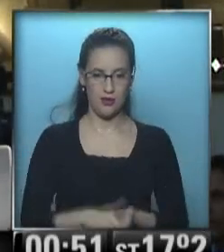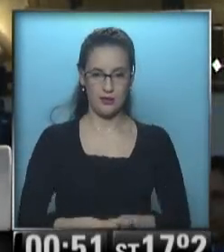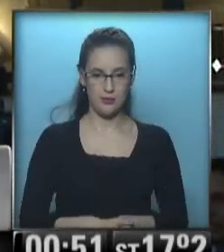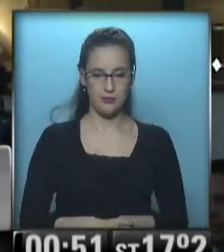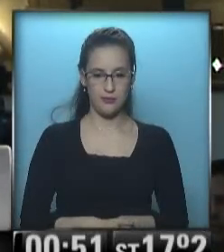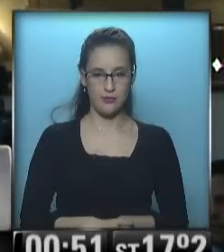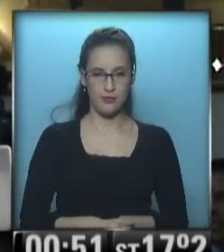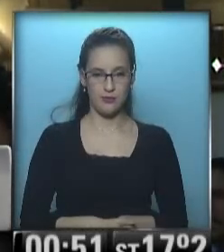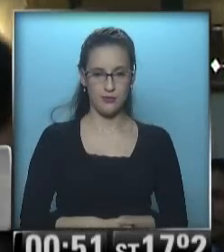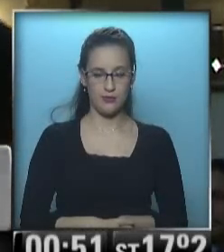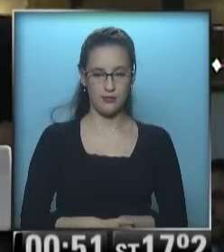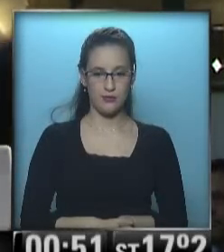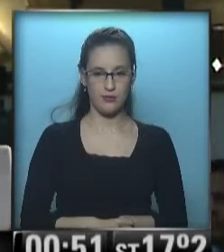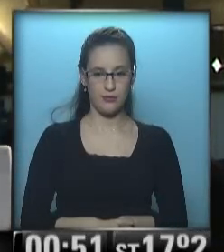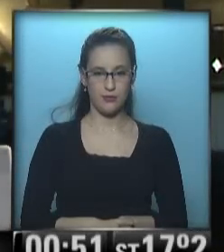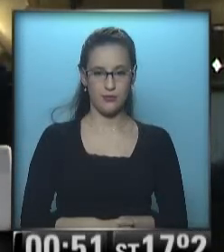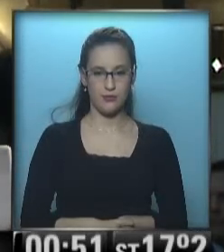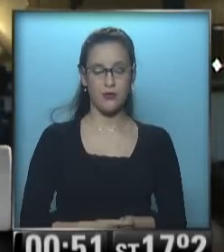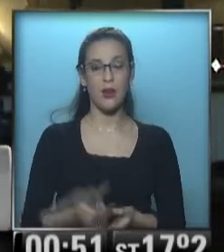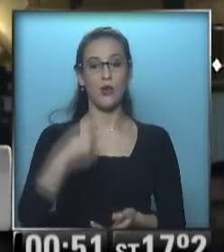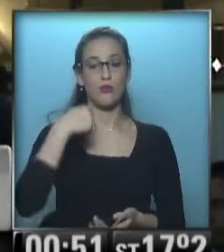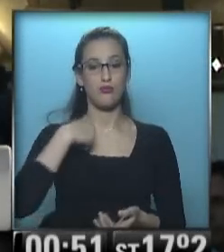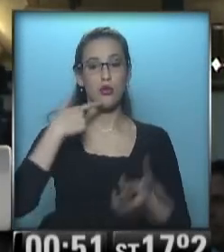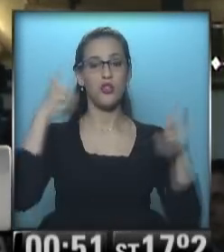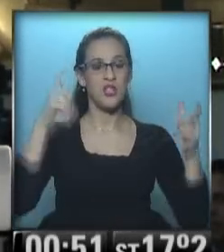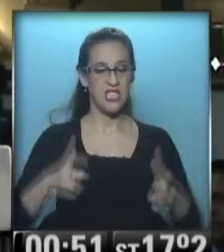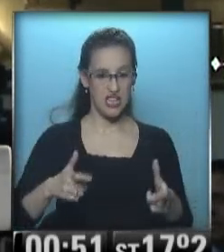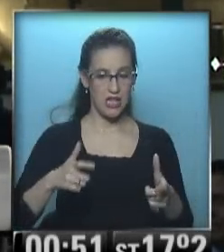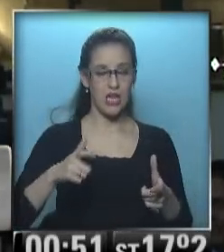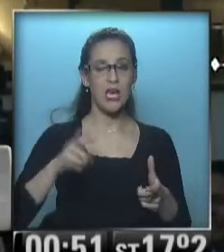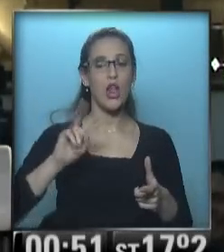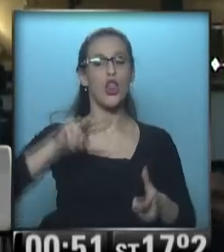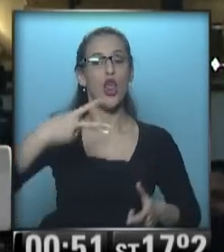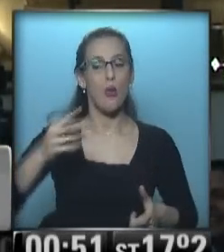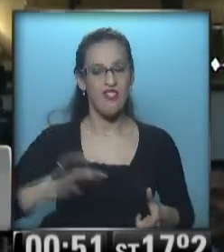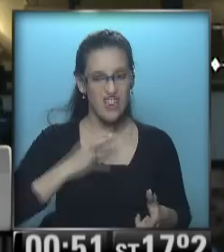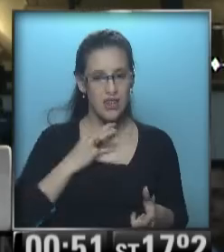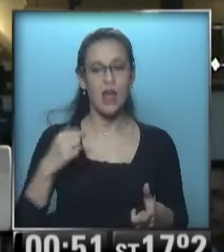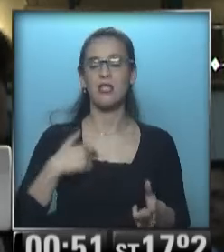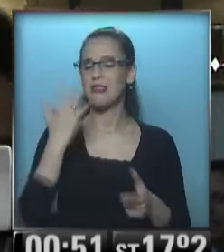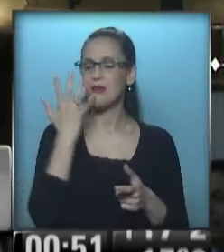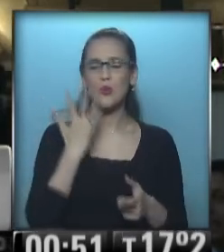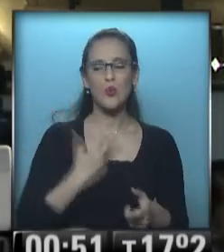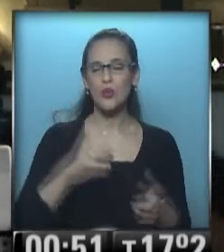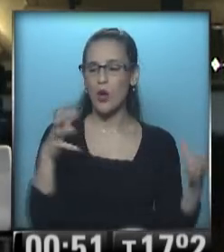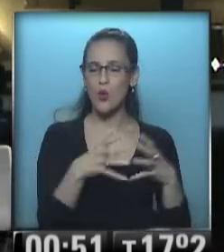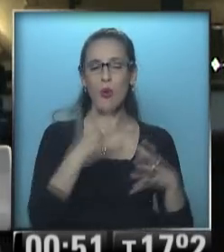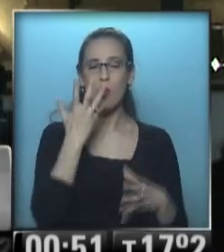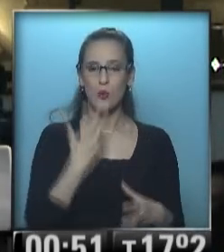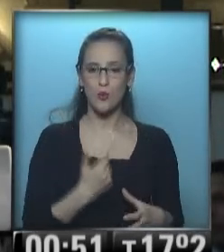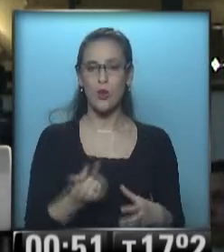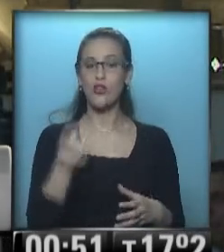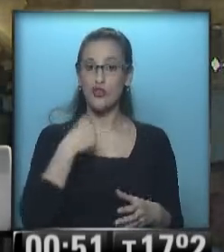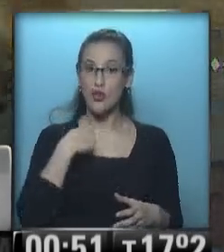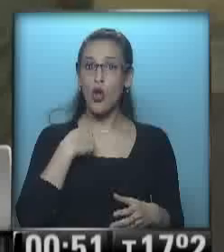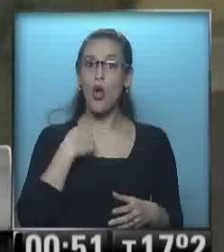mi primer CD cuando salieron los CD fue Doble Vida, Soda siempre me gustó y lo bueno es que yo se lo pude decir a